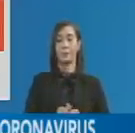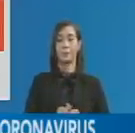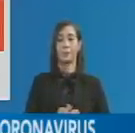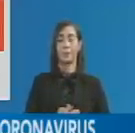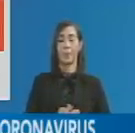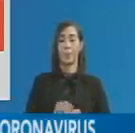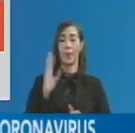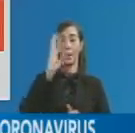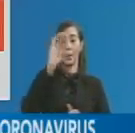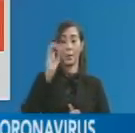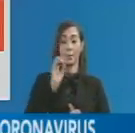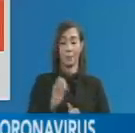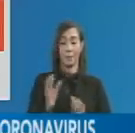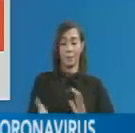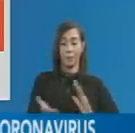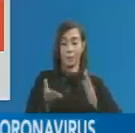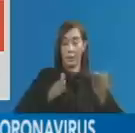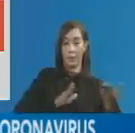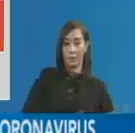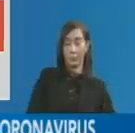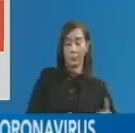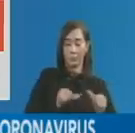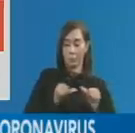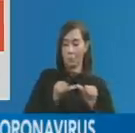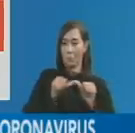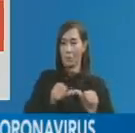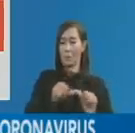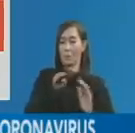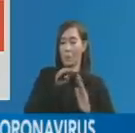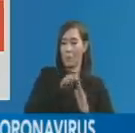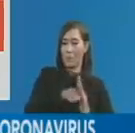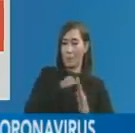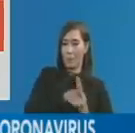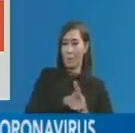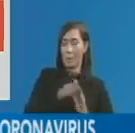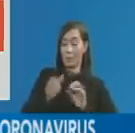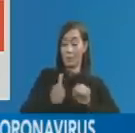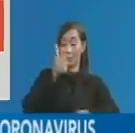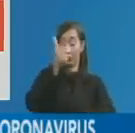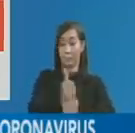La tasa de letalidad continúa su descenso y se sitúa en